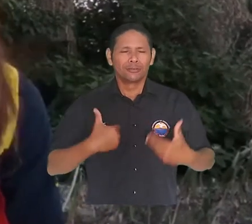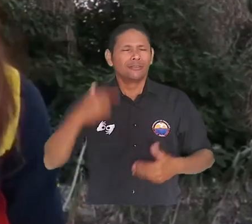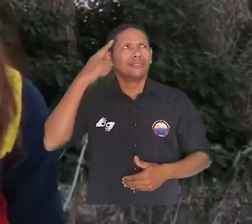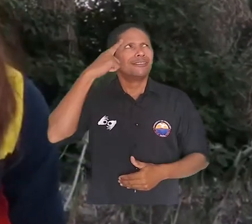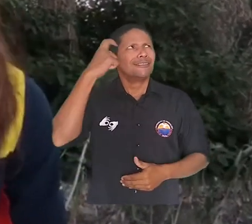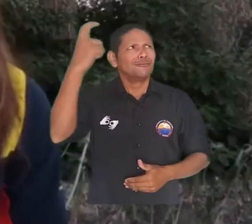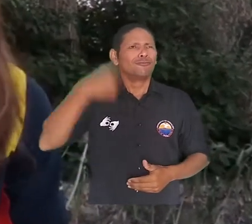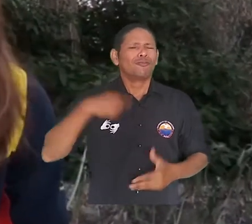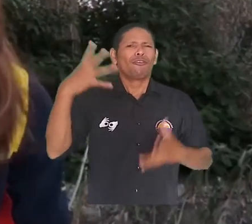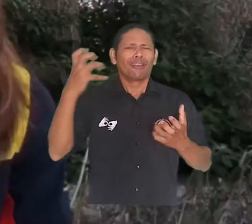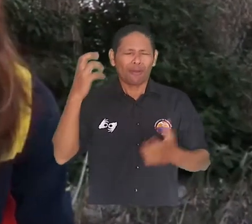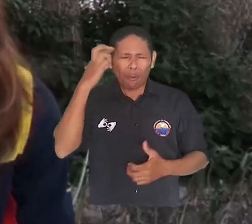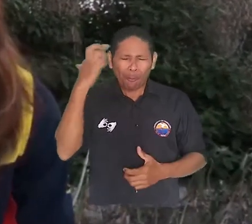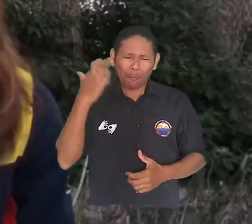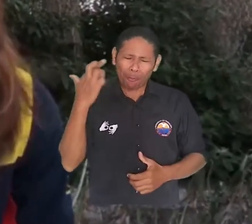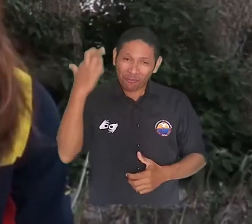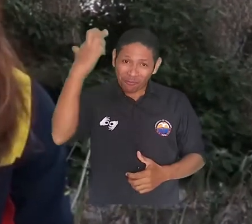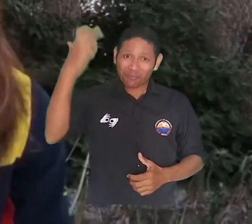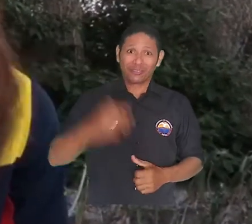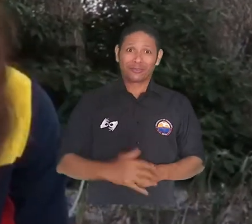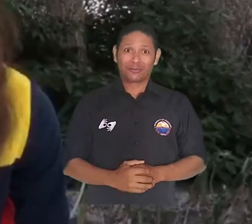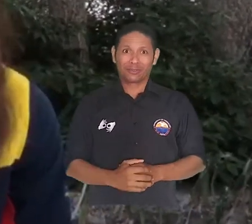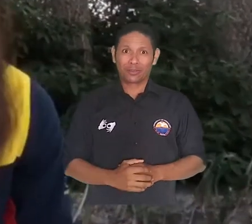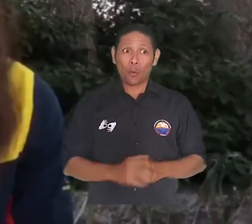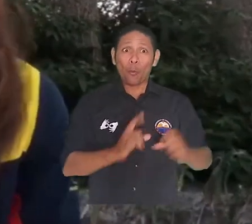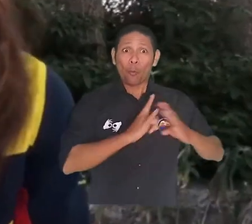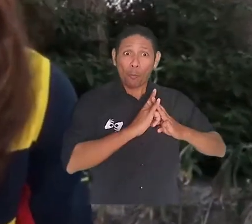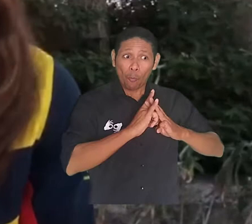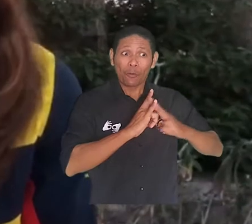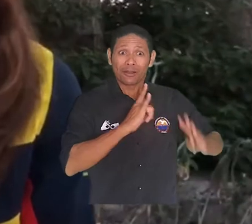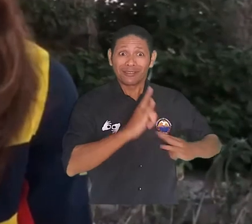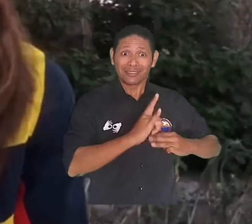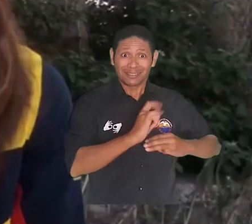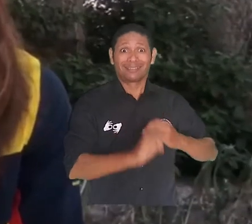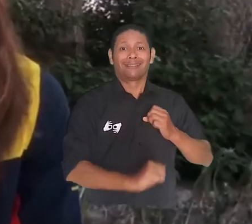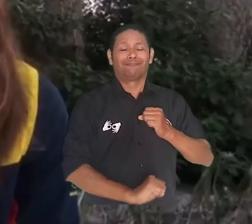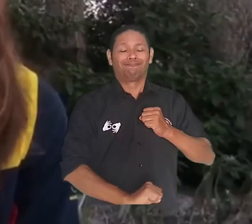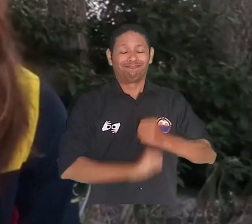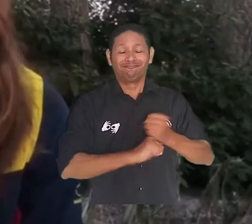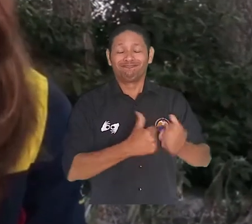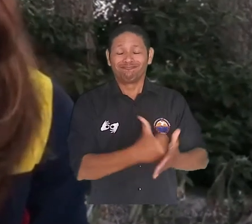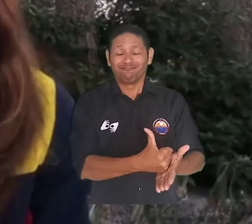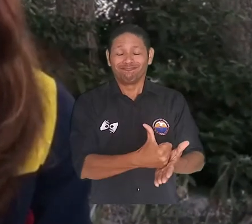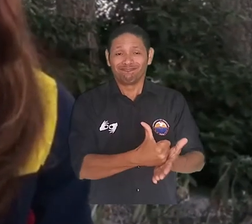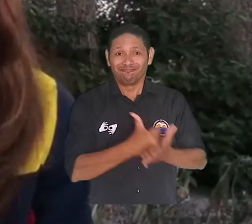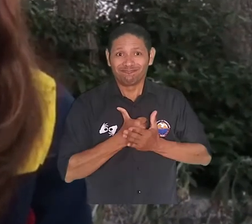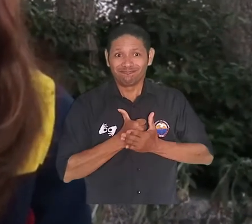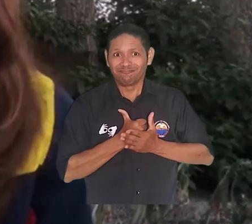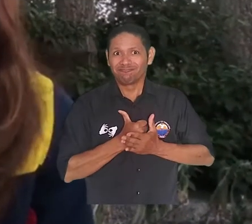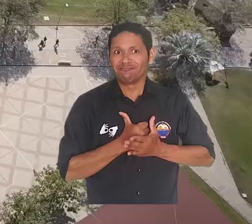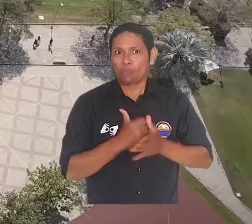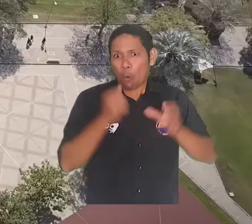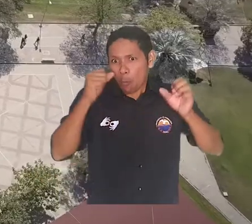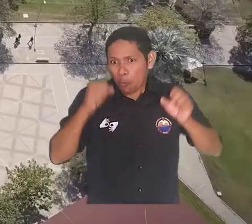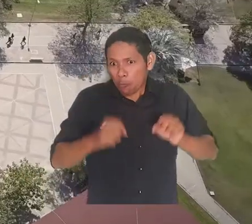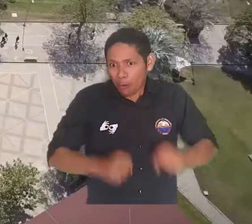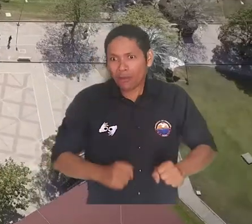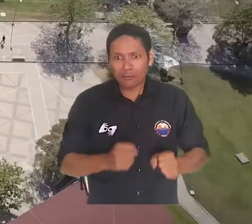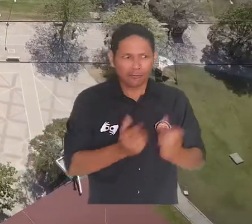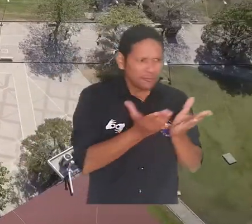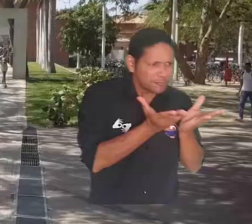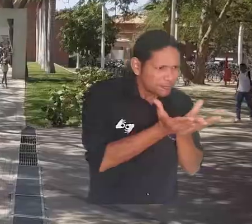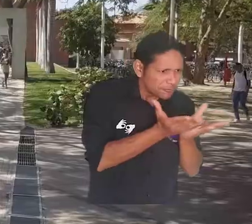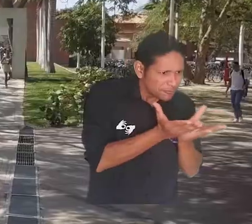gran profesional, y pues esta universidad me permite serlo porque me brinda la oportunidad